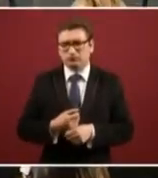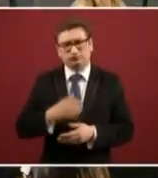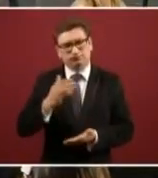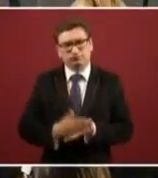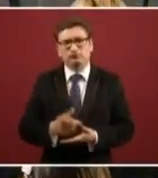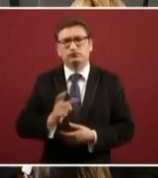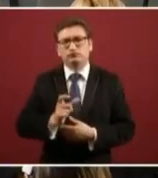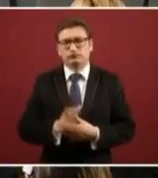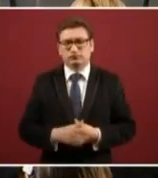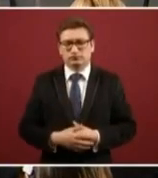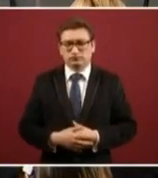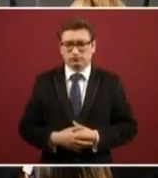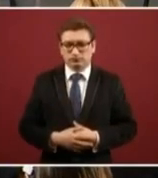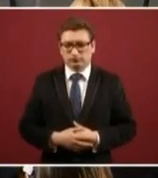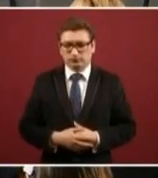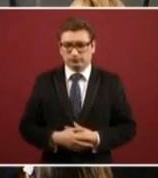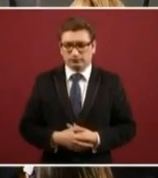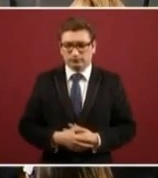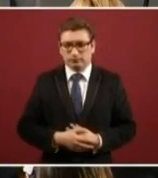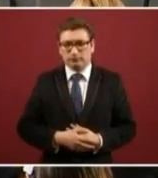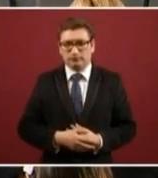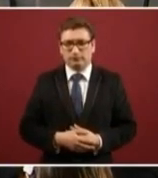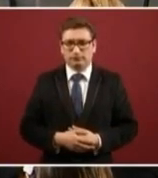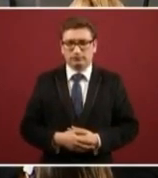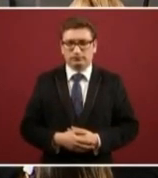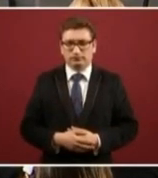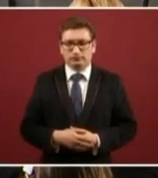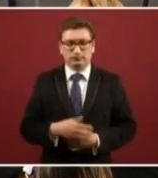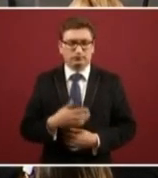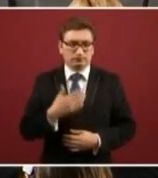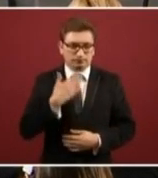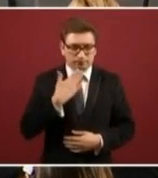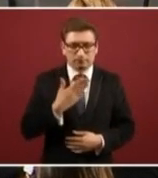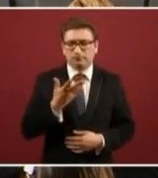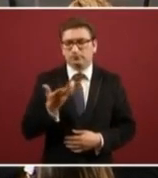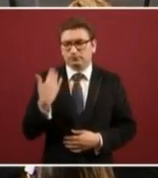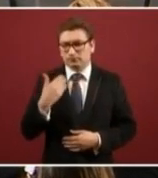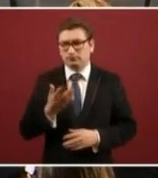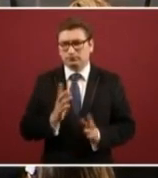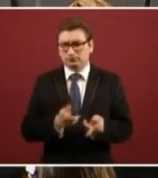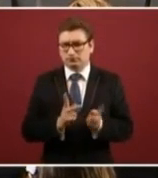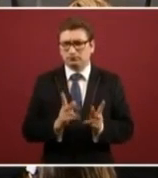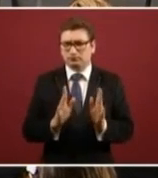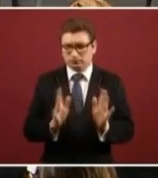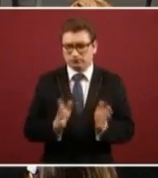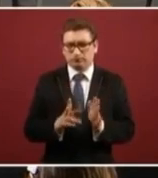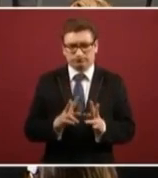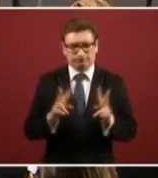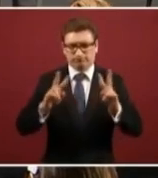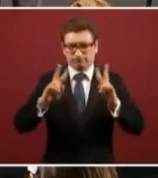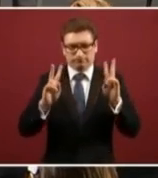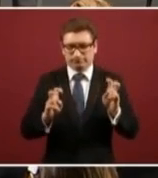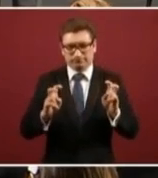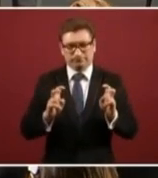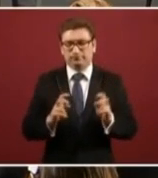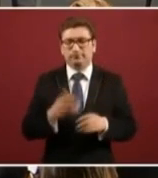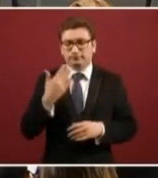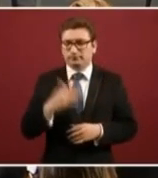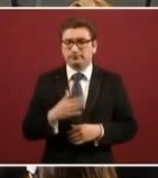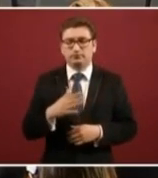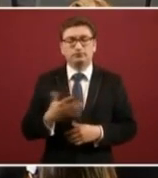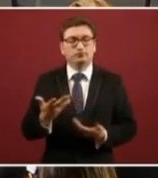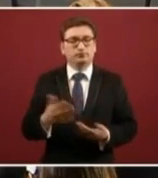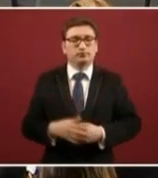Bueno, miren, ya hemos hablado mucho sobre este tema. Una de las características del